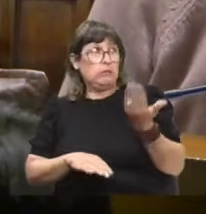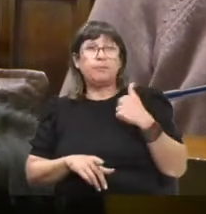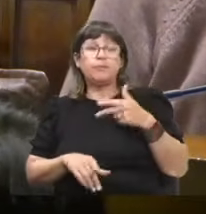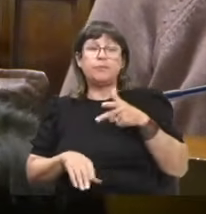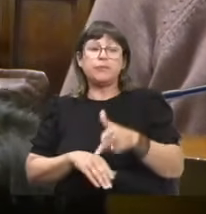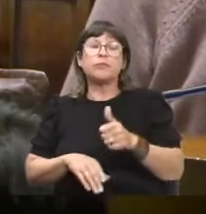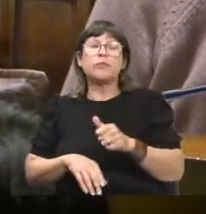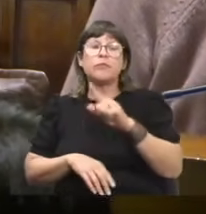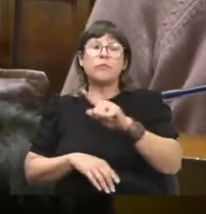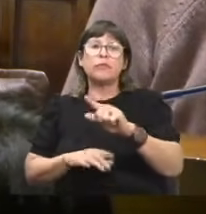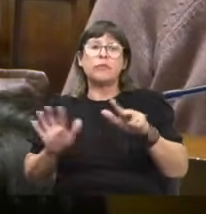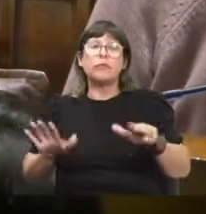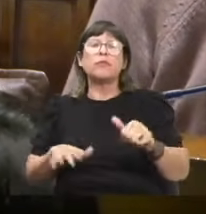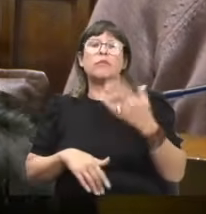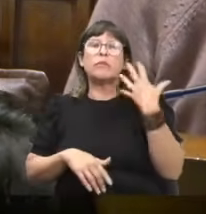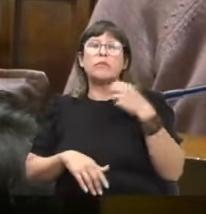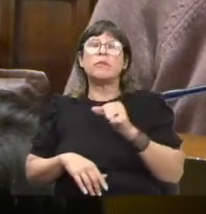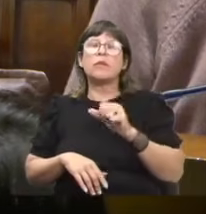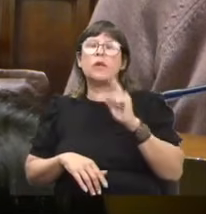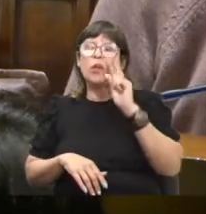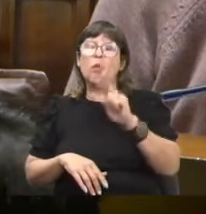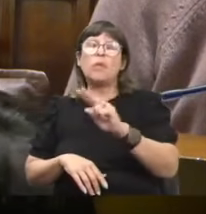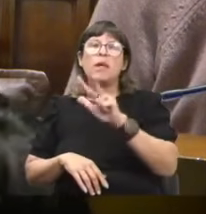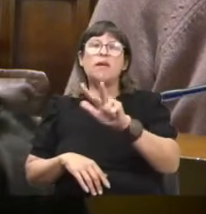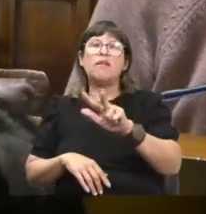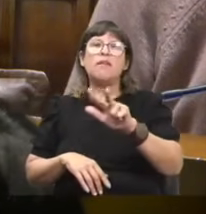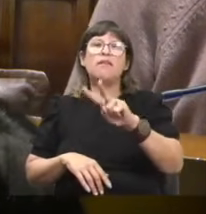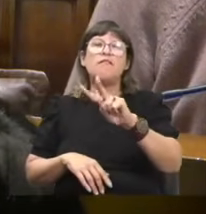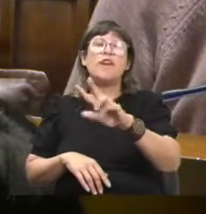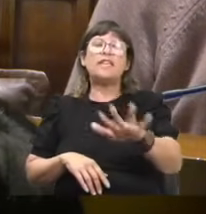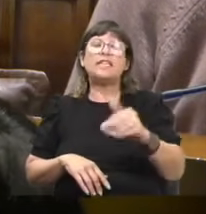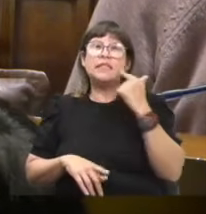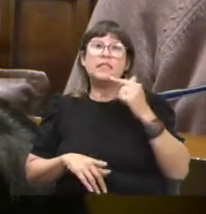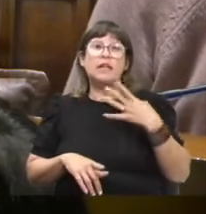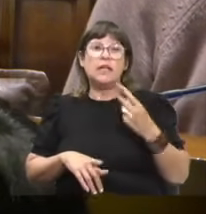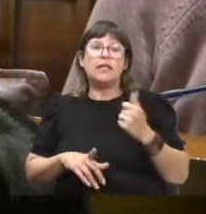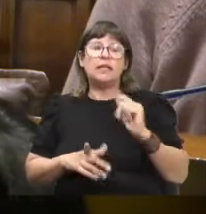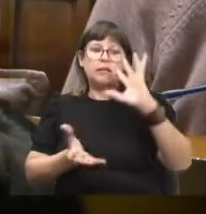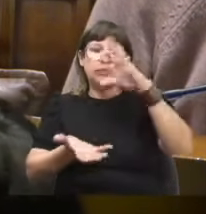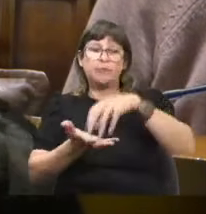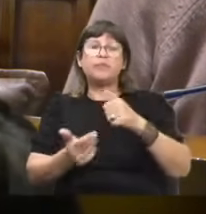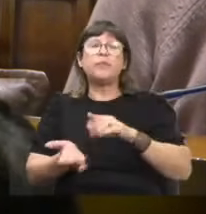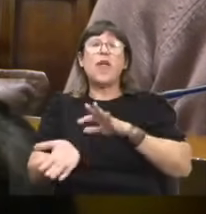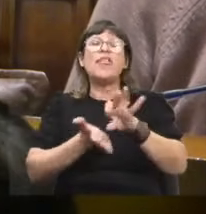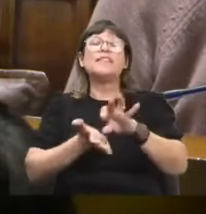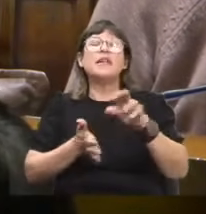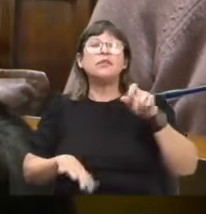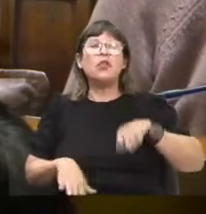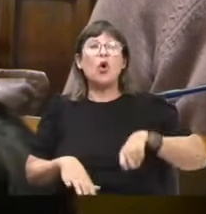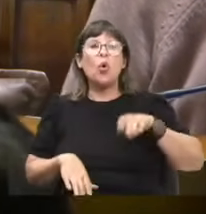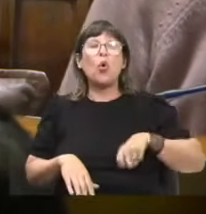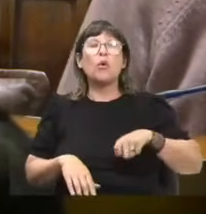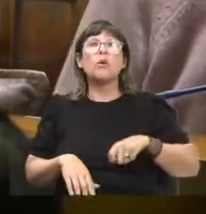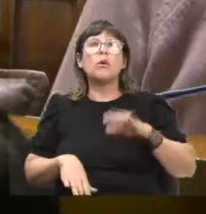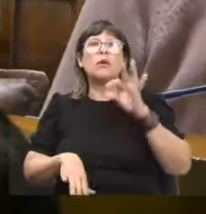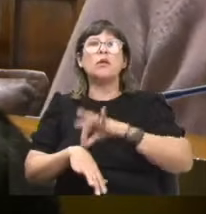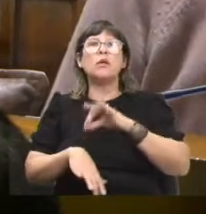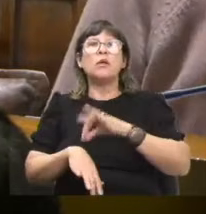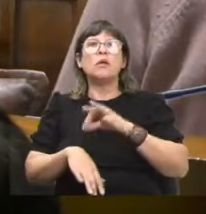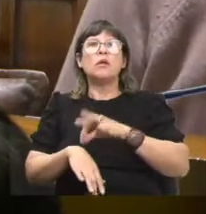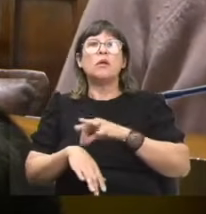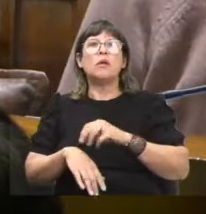fecha 18 de agosto del 2025 por el director de la División de Servicios Jurídicos, doctor